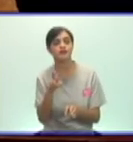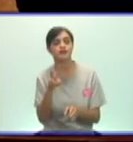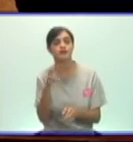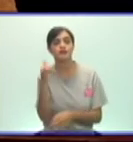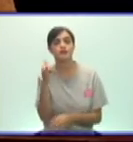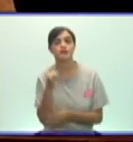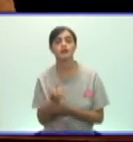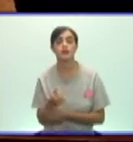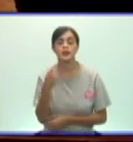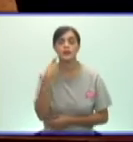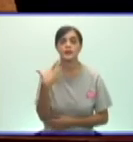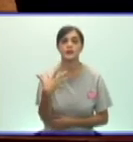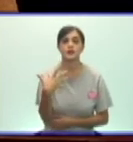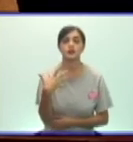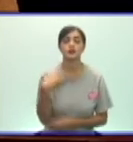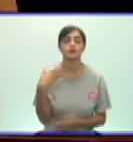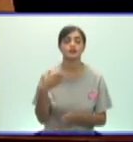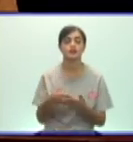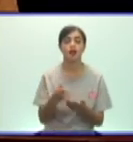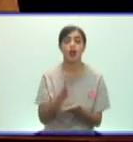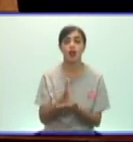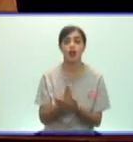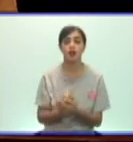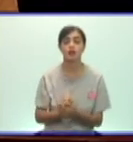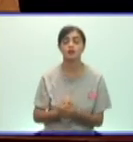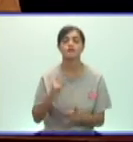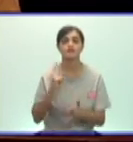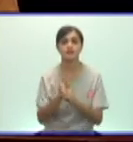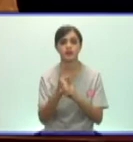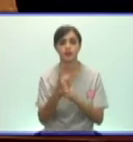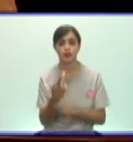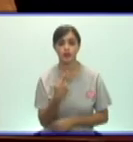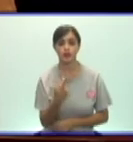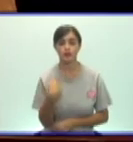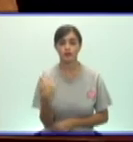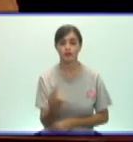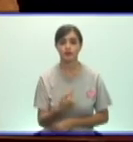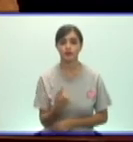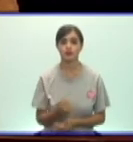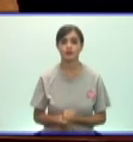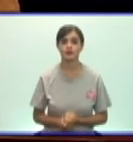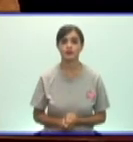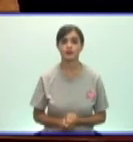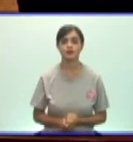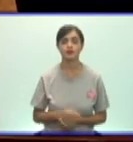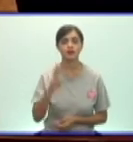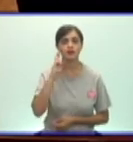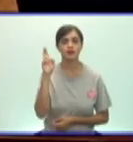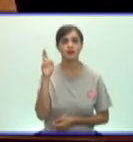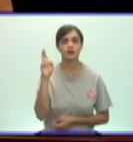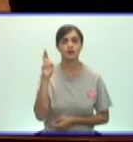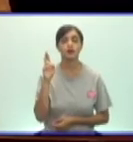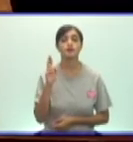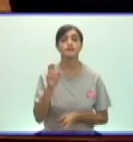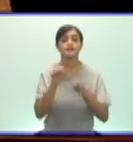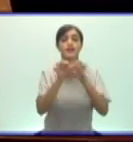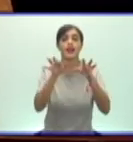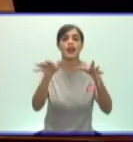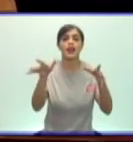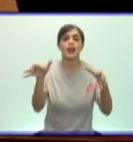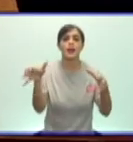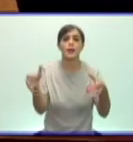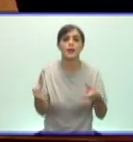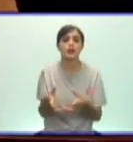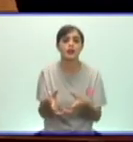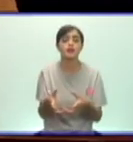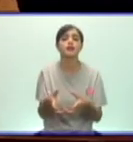utilidad para cuando lleguemos a estos encuentros. Por ahora, muchachos, recuerden ustedes, en la situación epidemiológica en que se encuentra el país, no solo el país, el